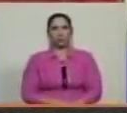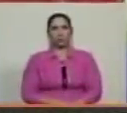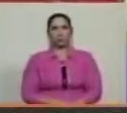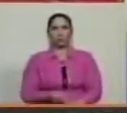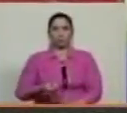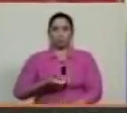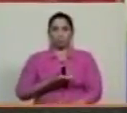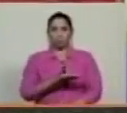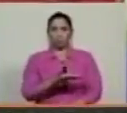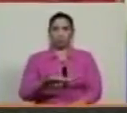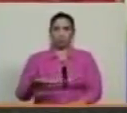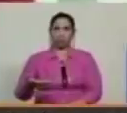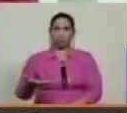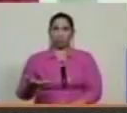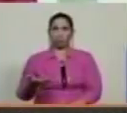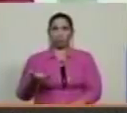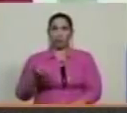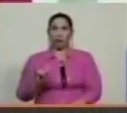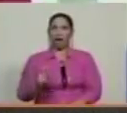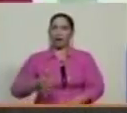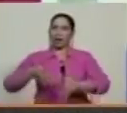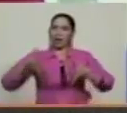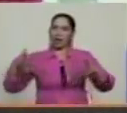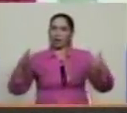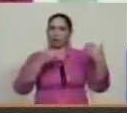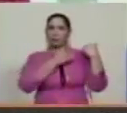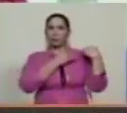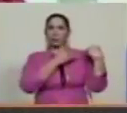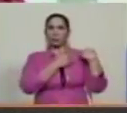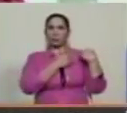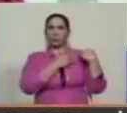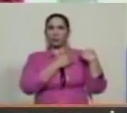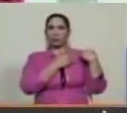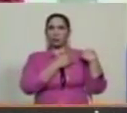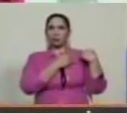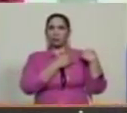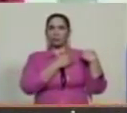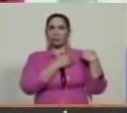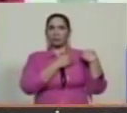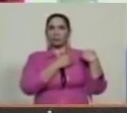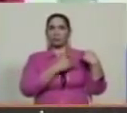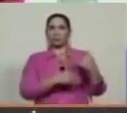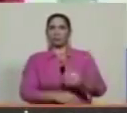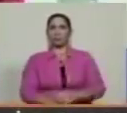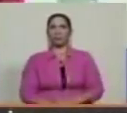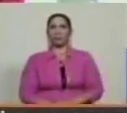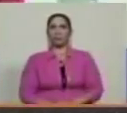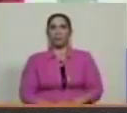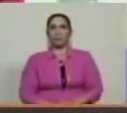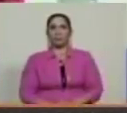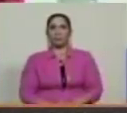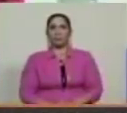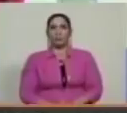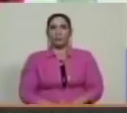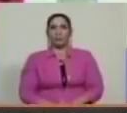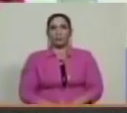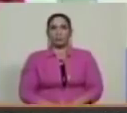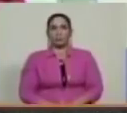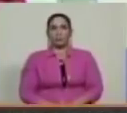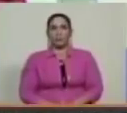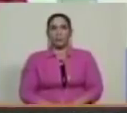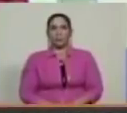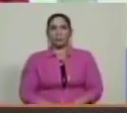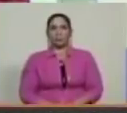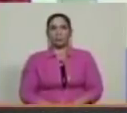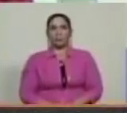Ustedes tienen una gran responsabilidad. Nosotros, pues, tenemos una gran responsabilidad. Pero ustedes,